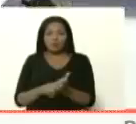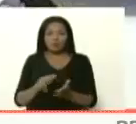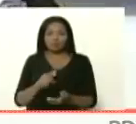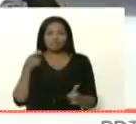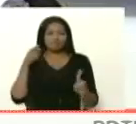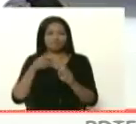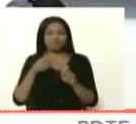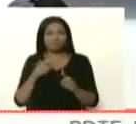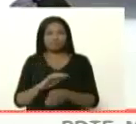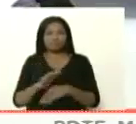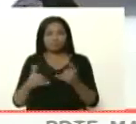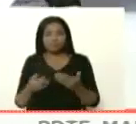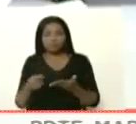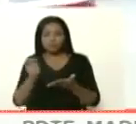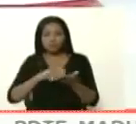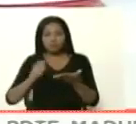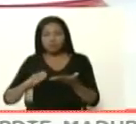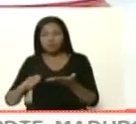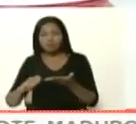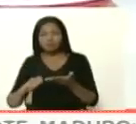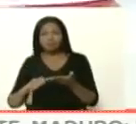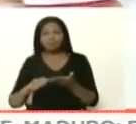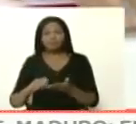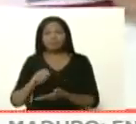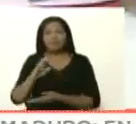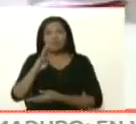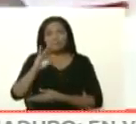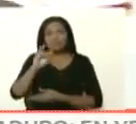directamente. Adscríbase a la empresa Dianca.